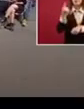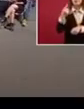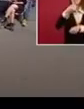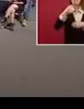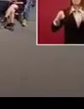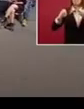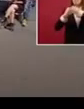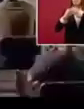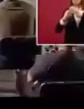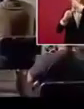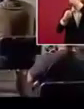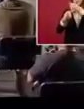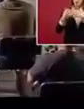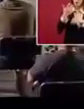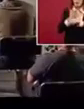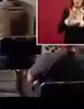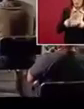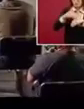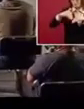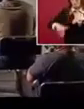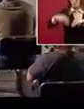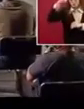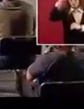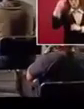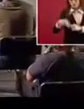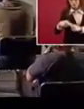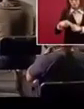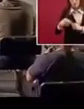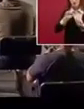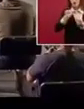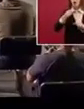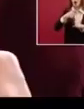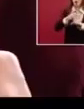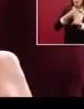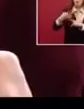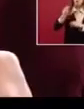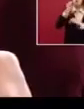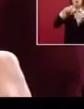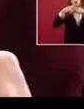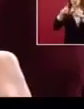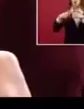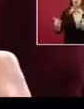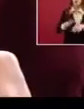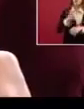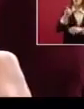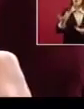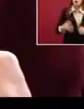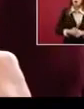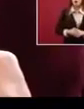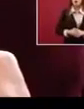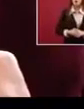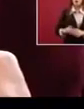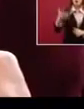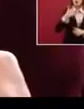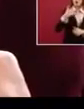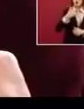estados unidos-méxico en cuanto a los contagios y es que por ejemplo se ve un mapa circulando en el